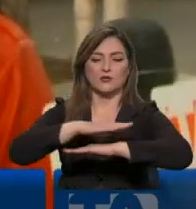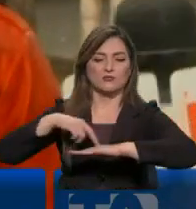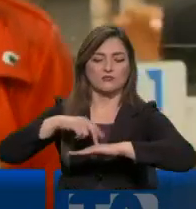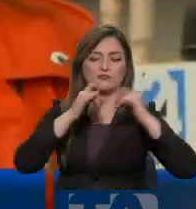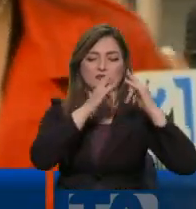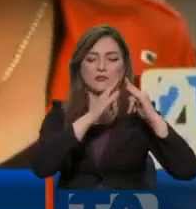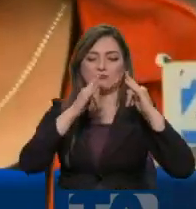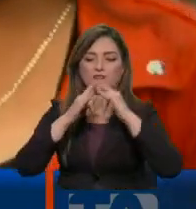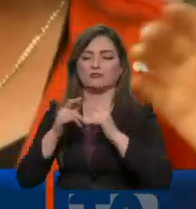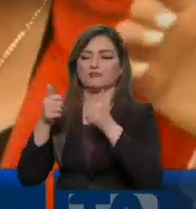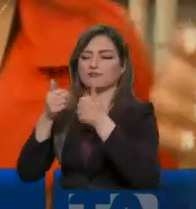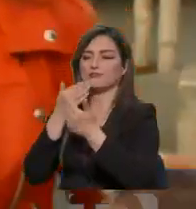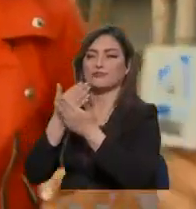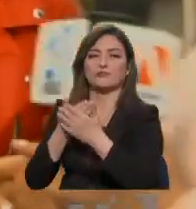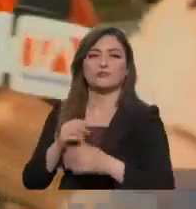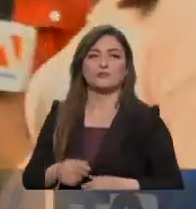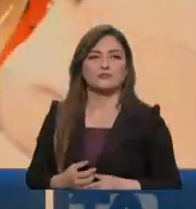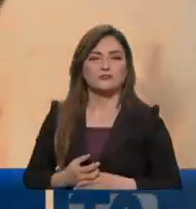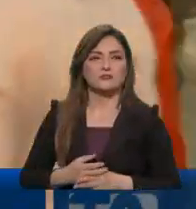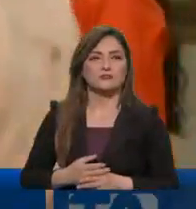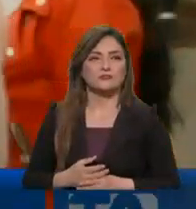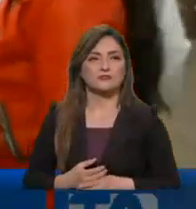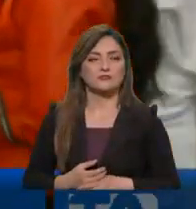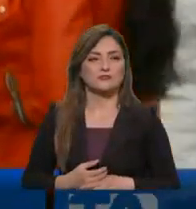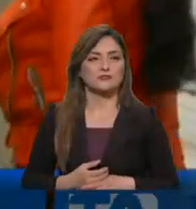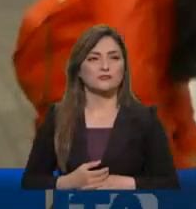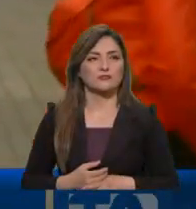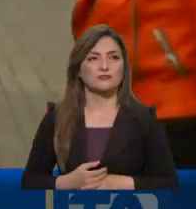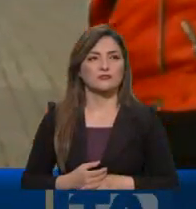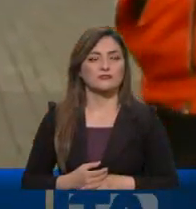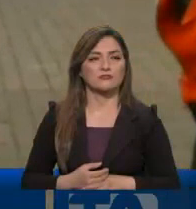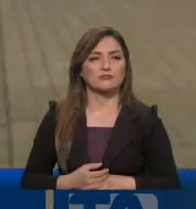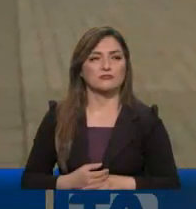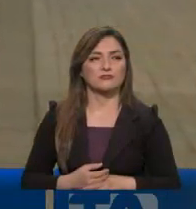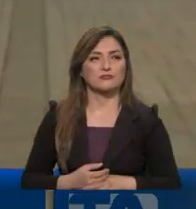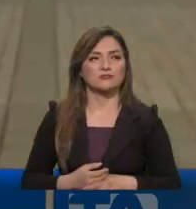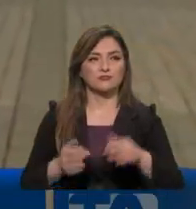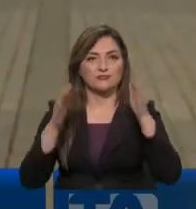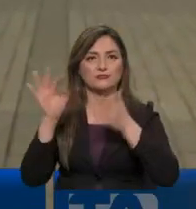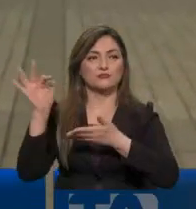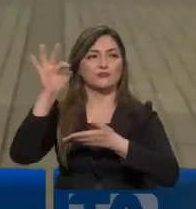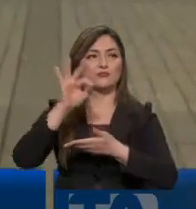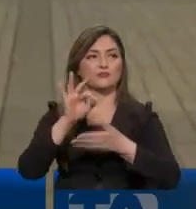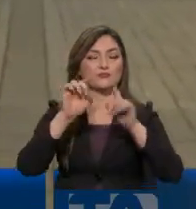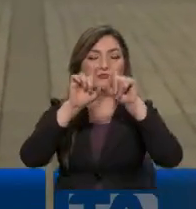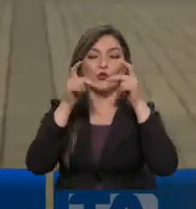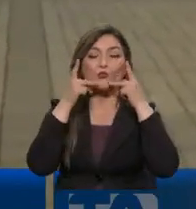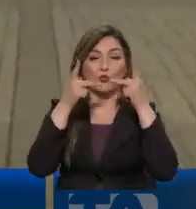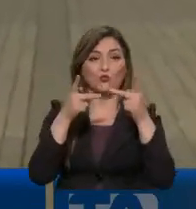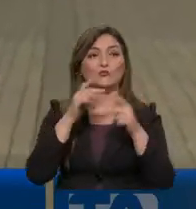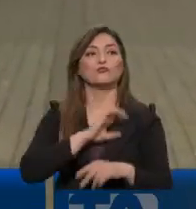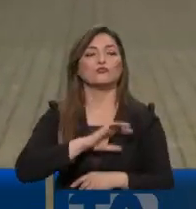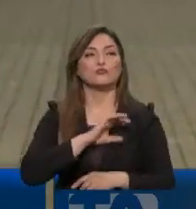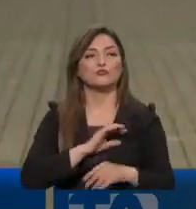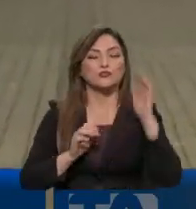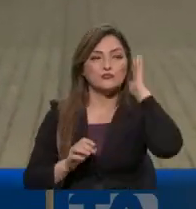Listo. Muchísimas gracias. Gracias. Y escuchamos, compañeras, amigos televidentes, por este lado también tenemos a un representante de la empresa pública metropolitana